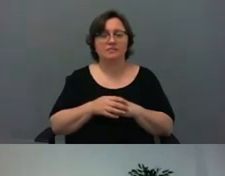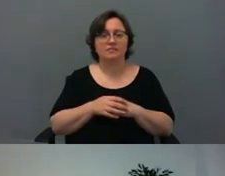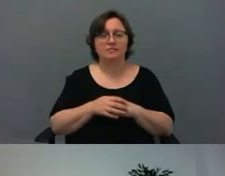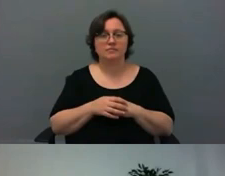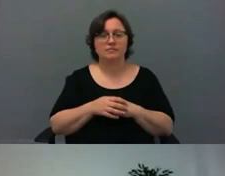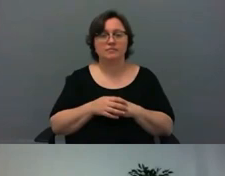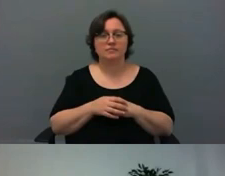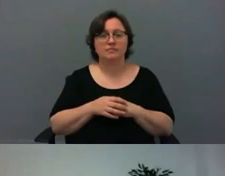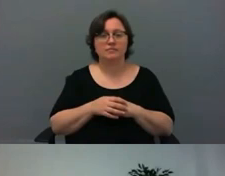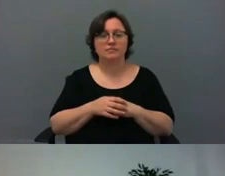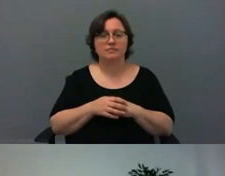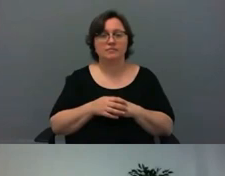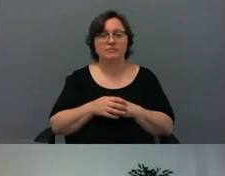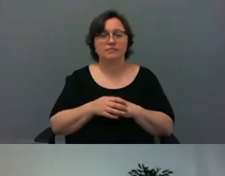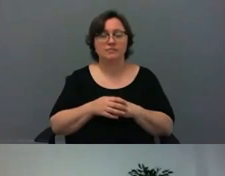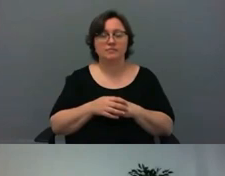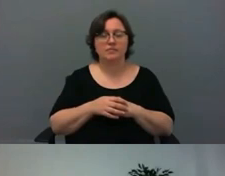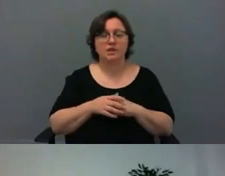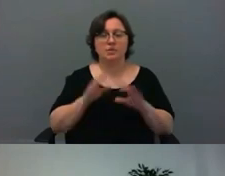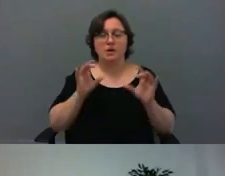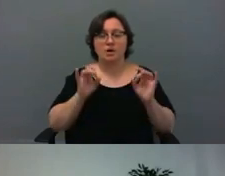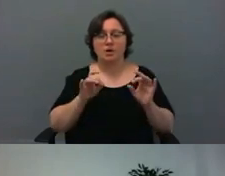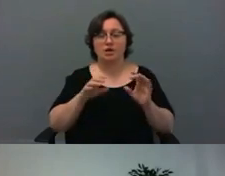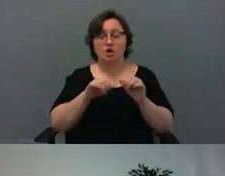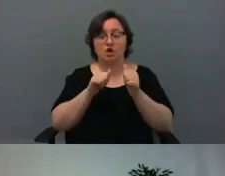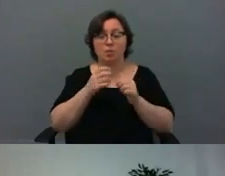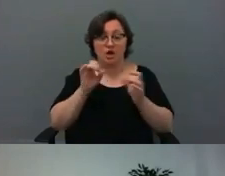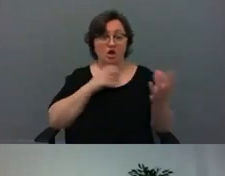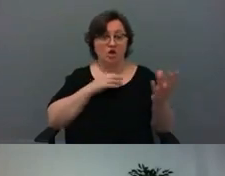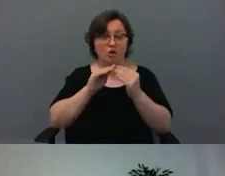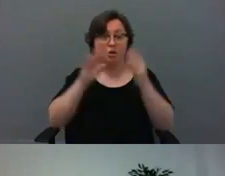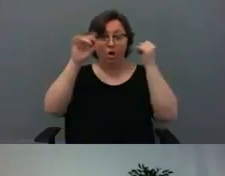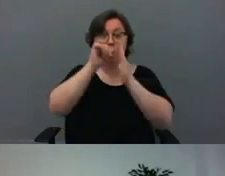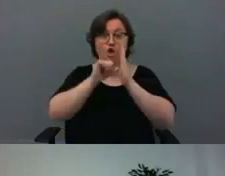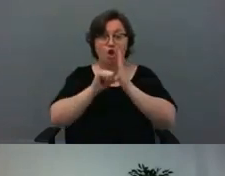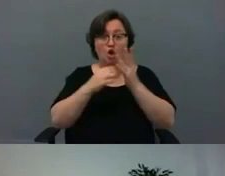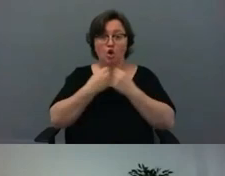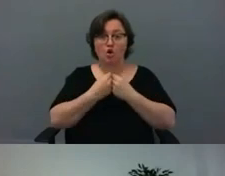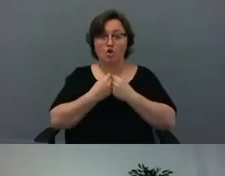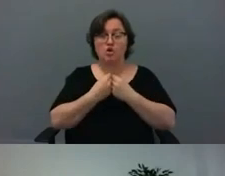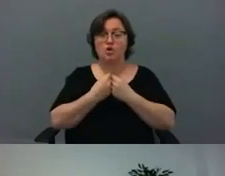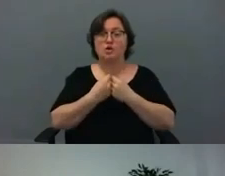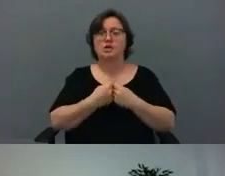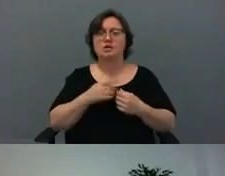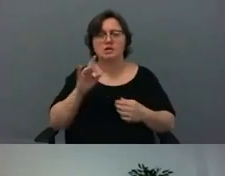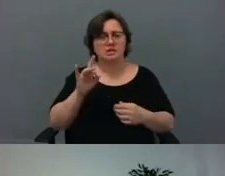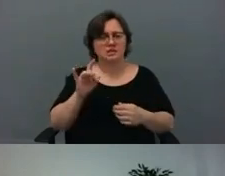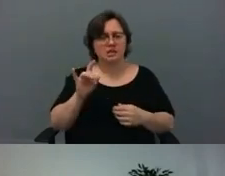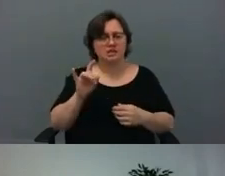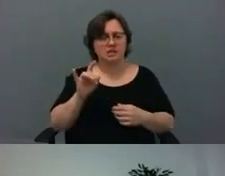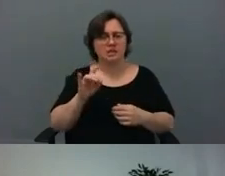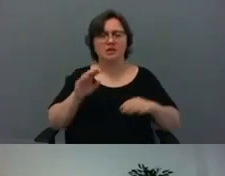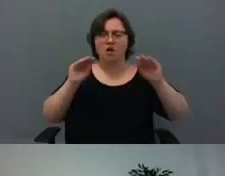cosas. Vale, como yo digo, pero ¿en qué? ¿En relación a los protocolos? Como tú dices la